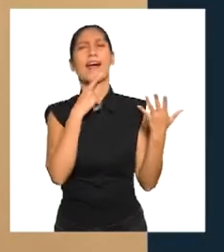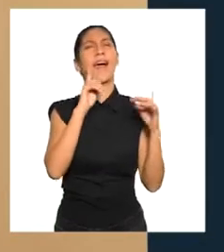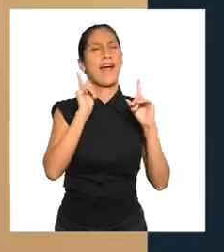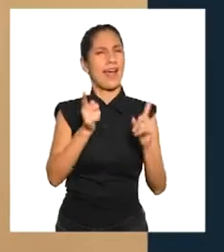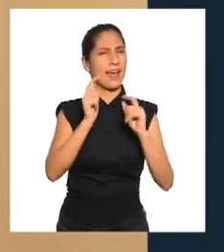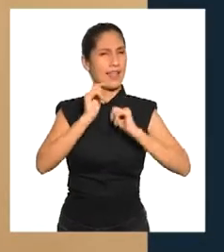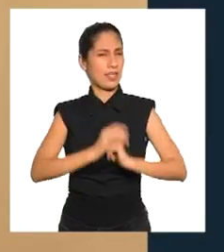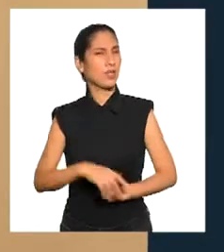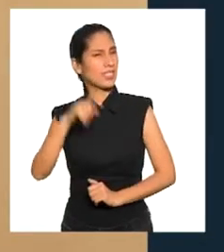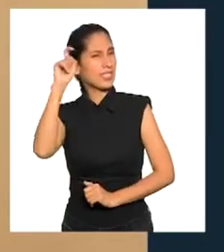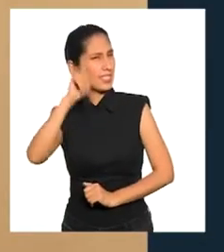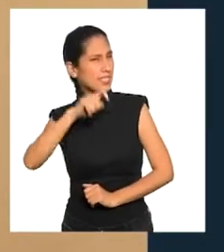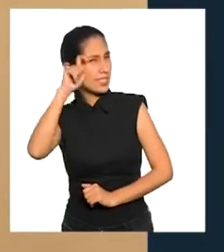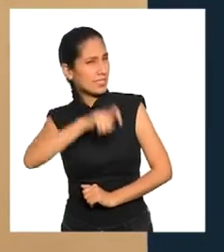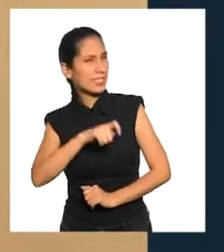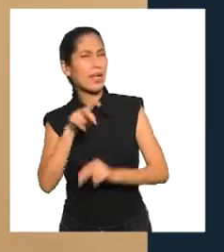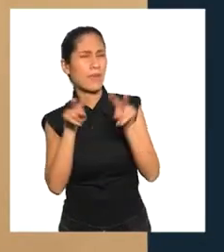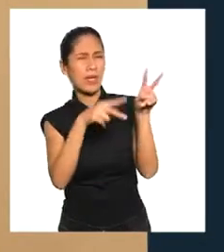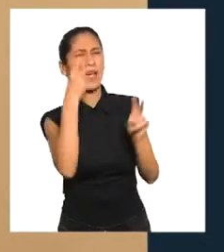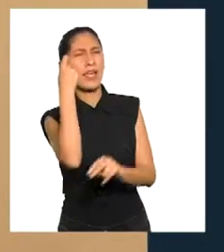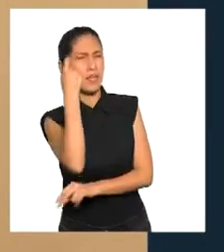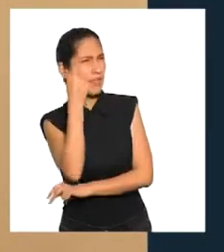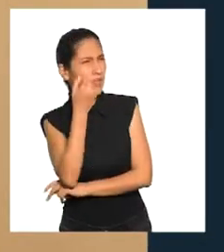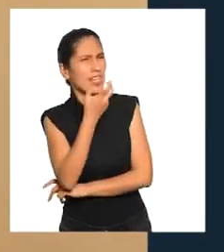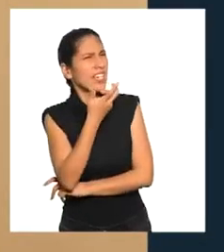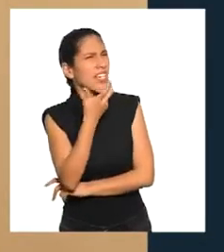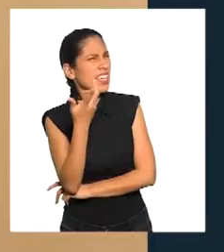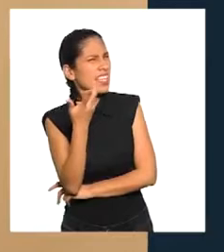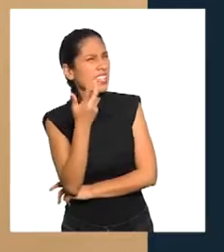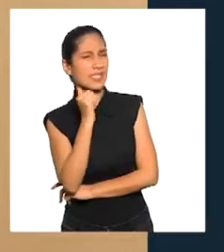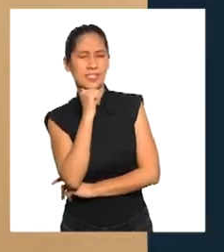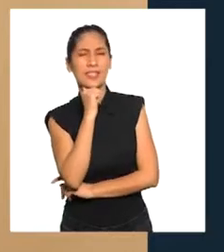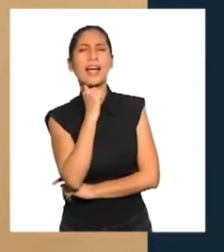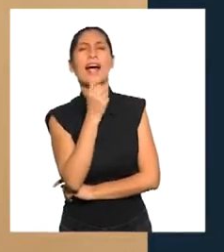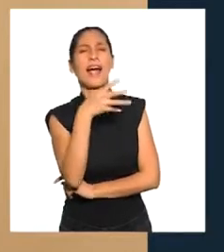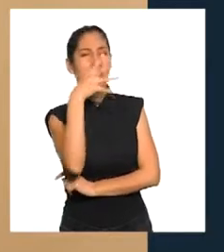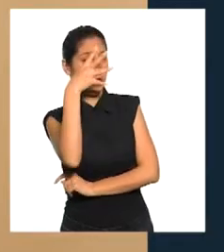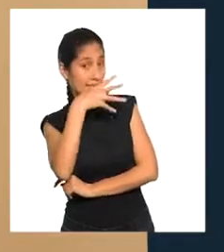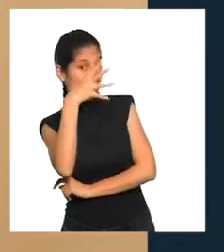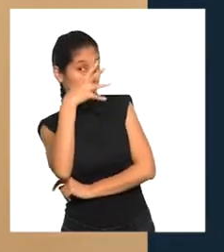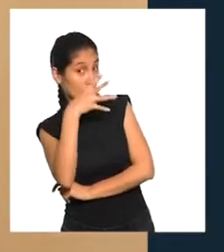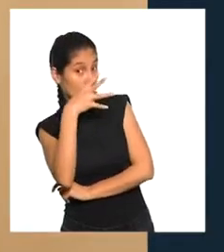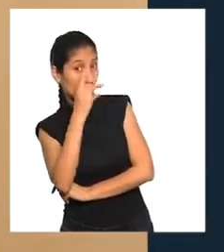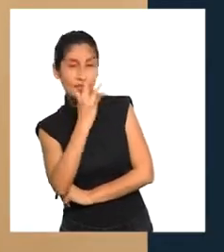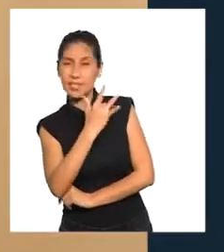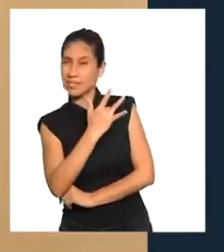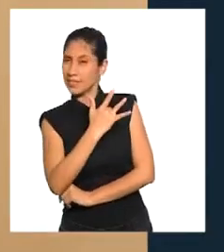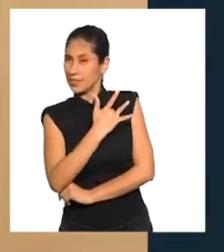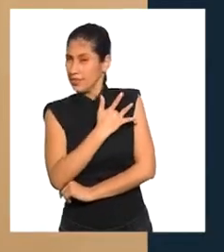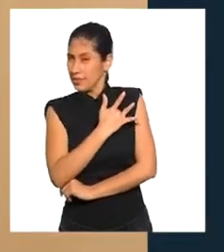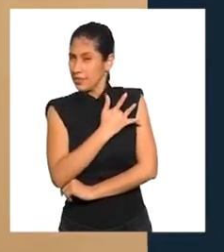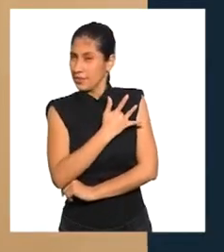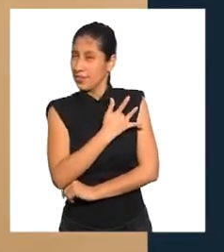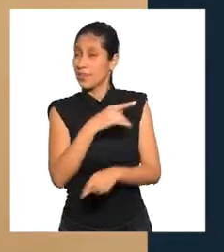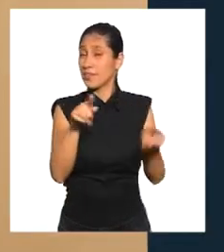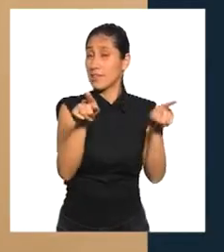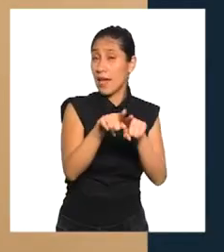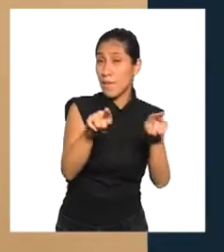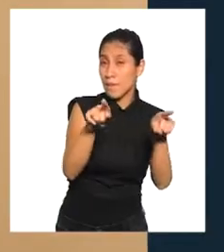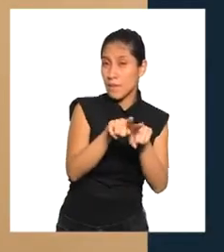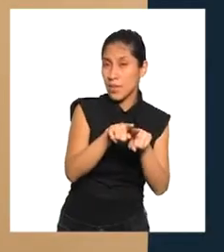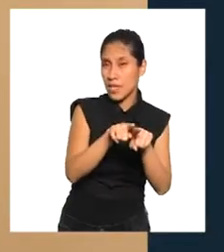que resulta necesario comprender es la distinción entre la emoción y la